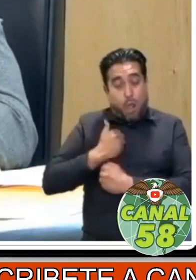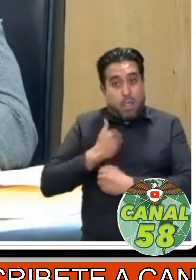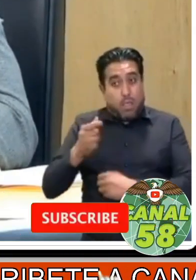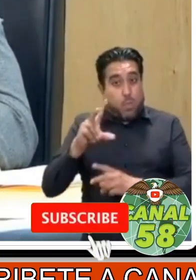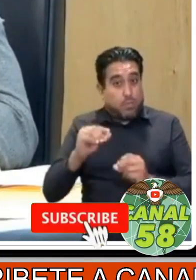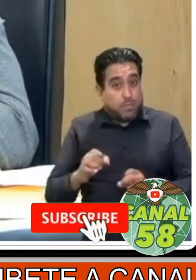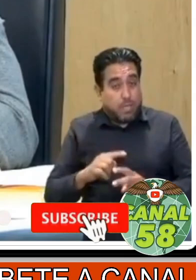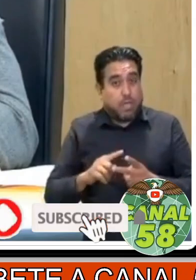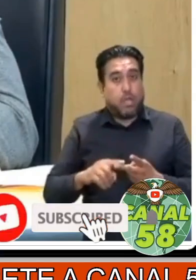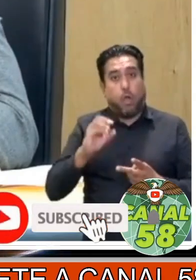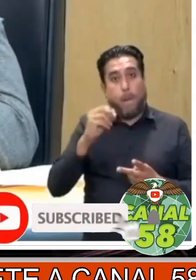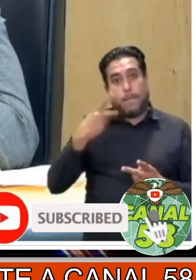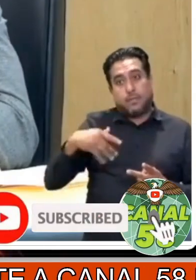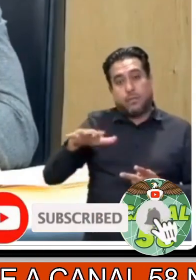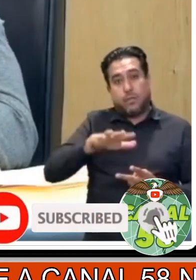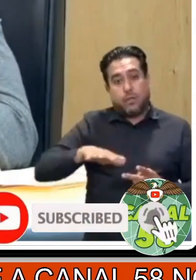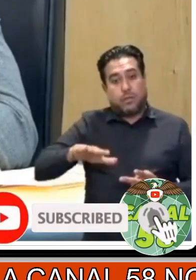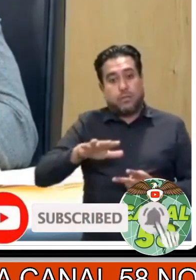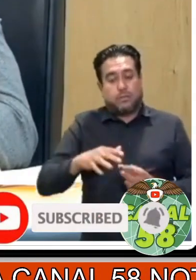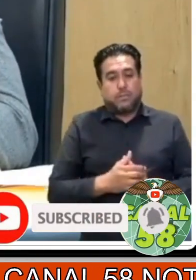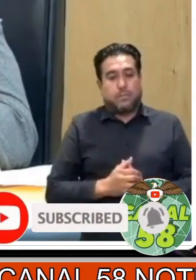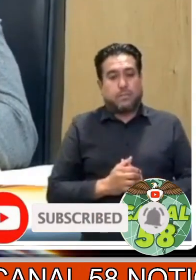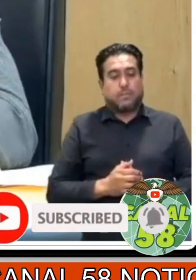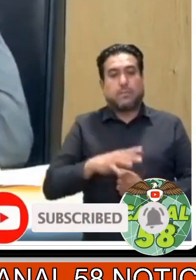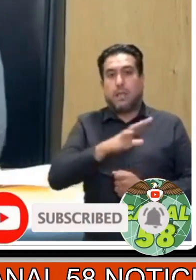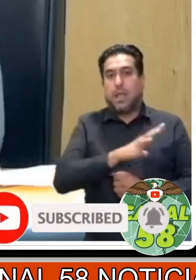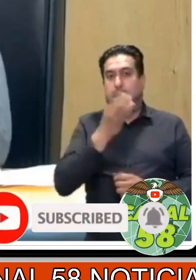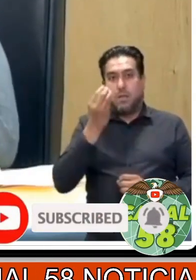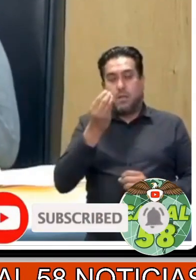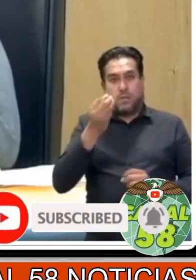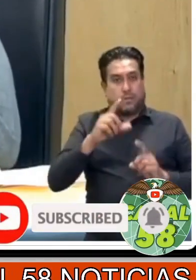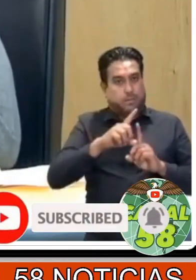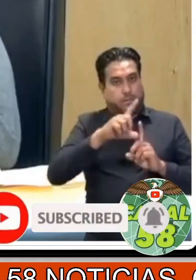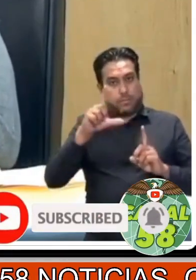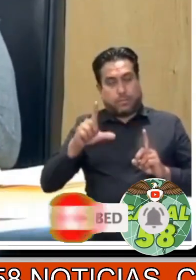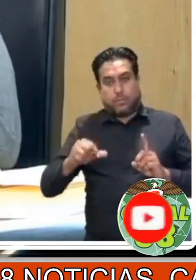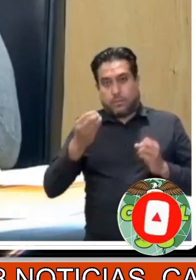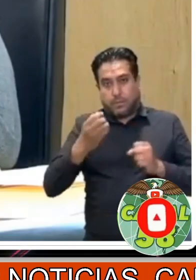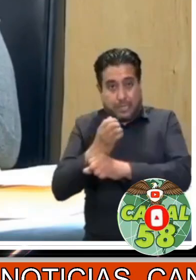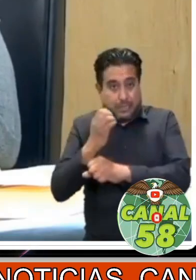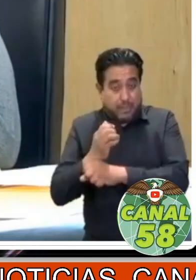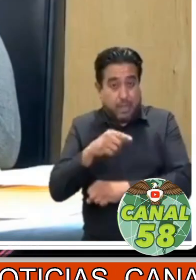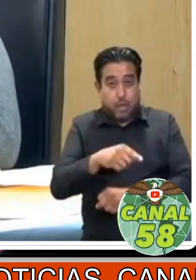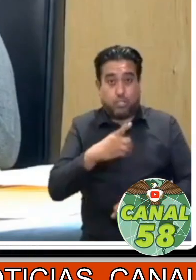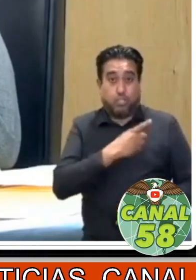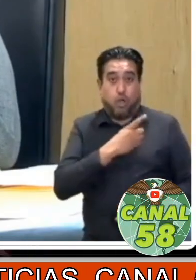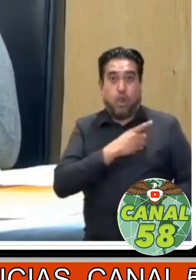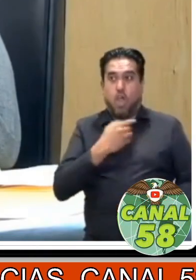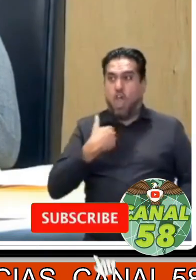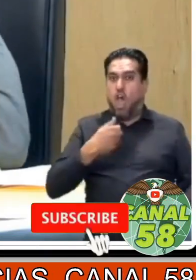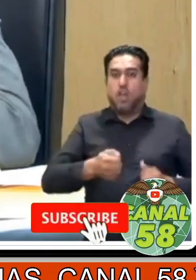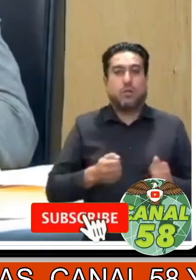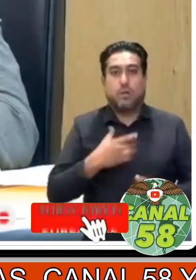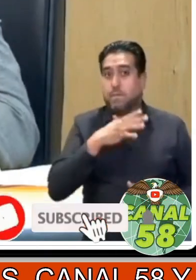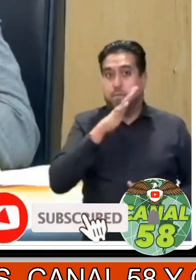y los de las Fuerzas Armadas distribuidos a lo largo y ancho del territorio estatal, no puede controlar la